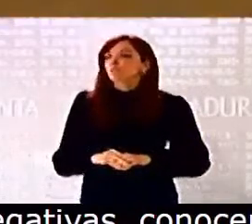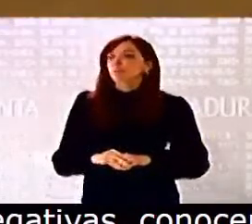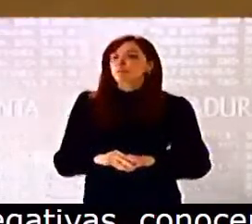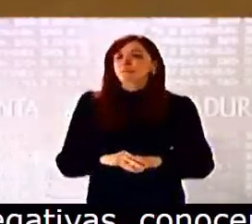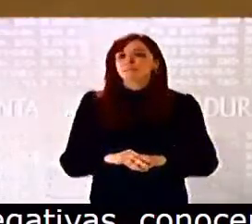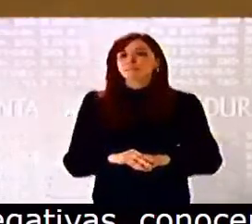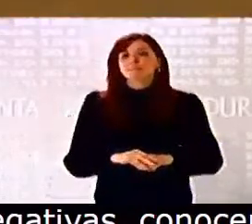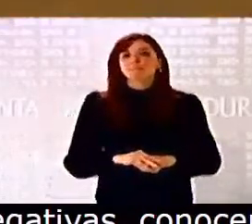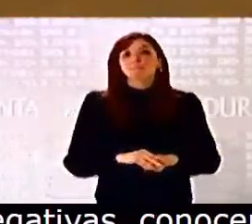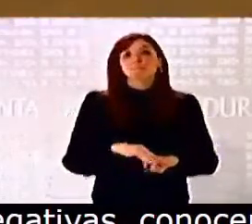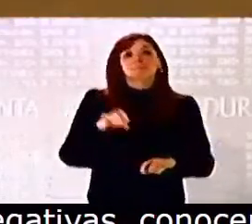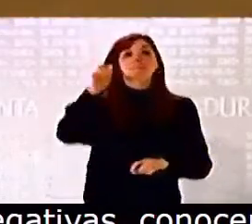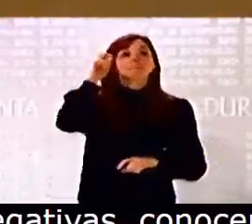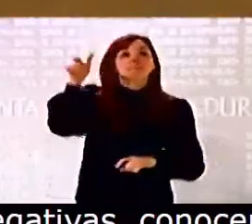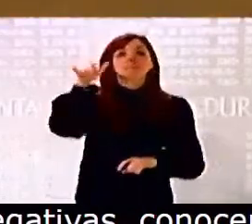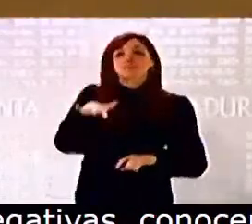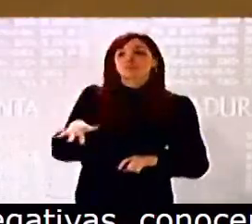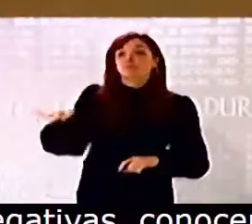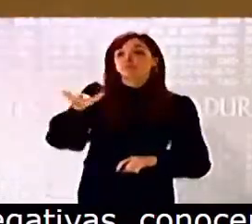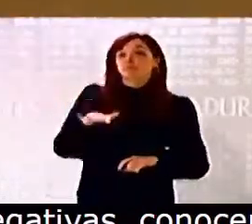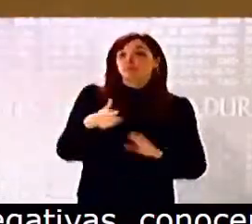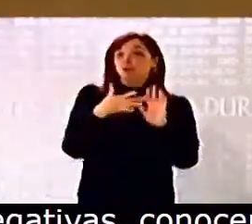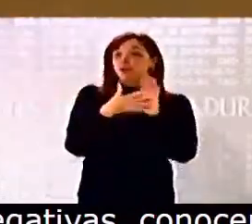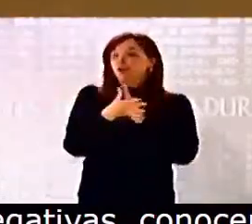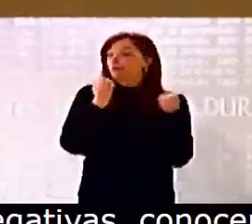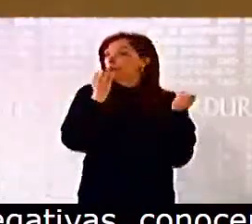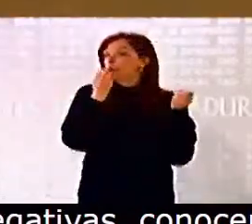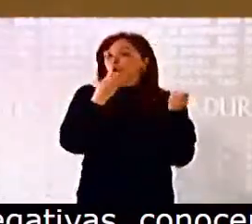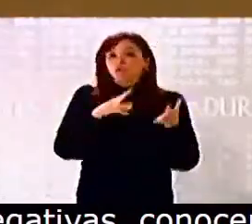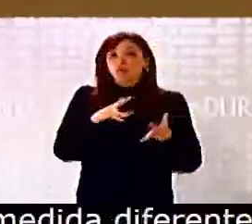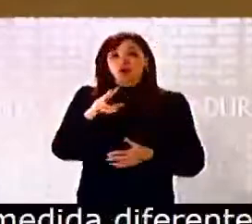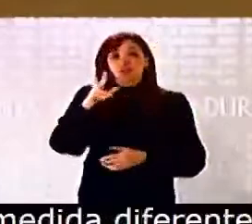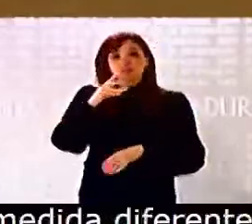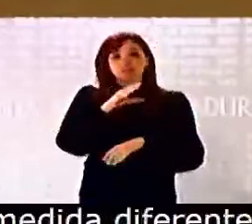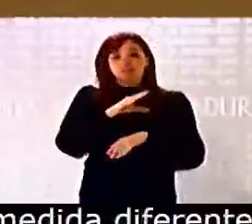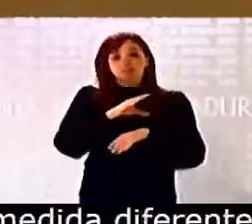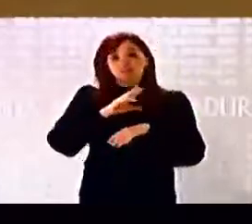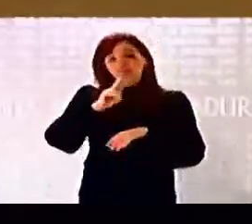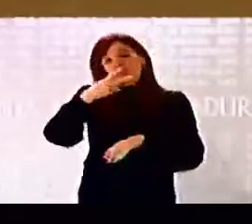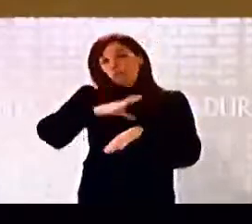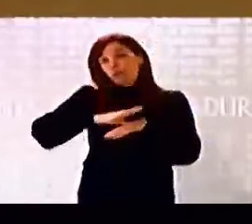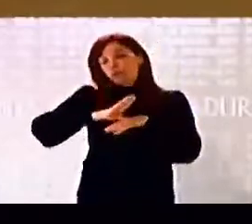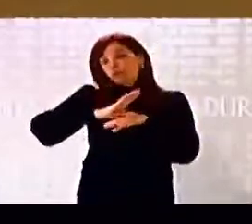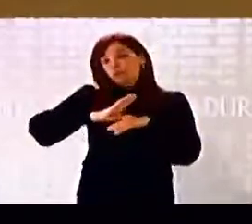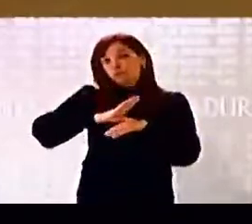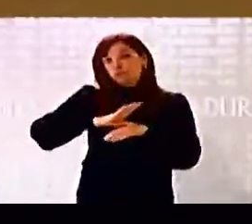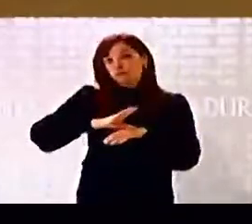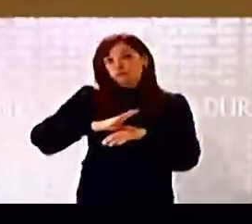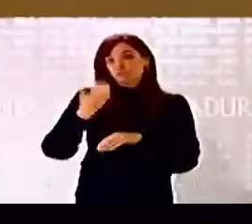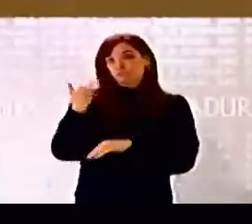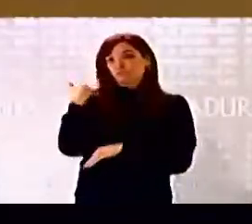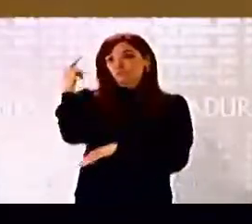Lo que ha sucedido en el municipio lo explicó muy bien el vicepresidente en el Consejo de Gobierno extraordinario que tuvo lugar el